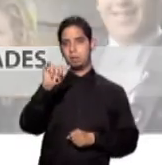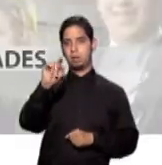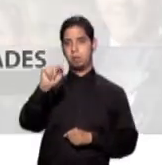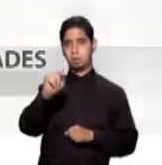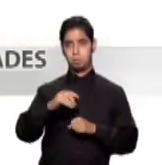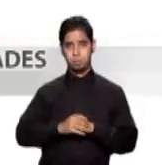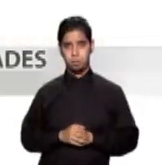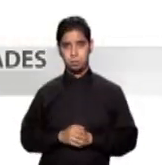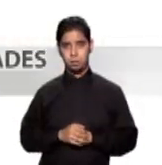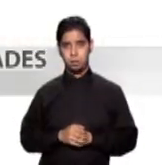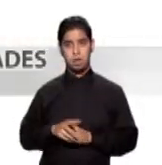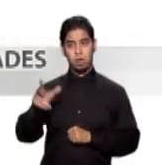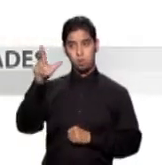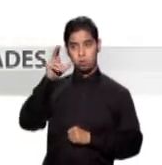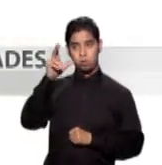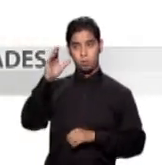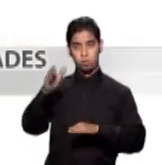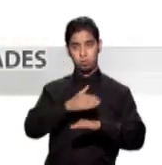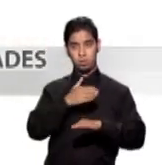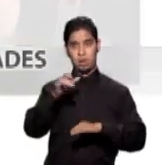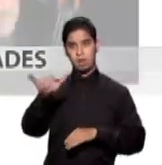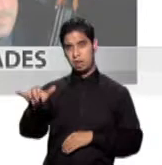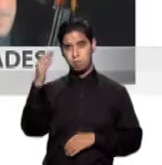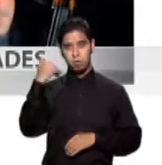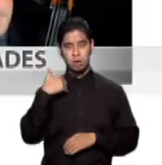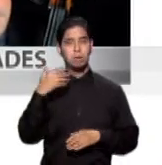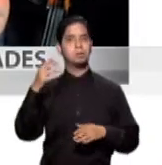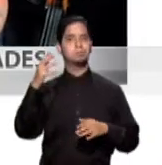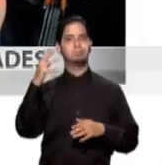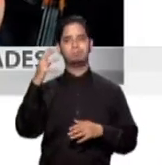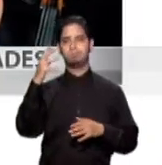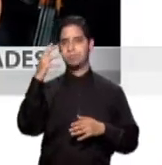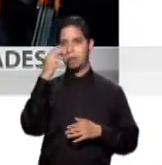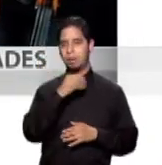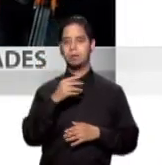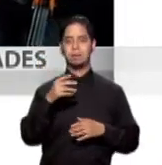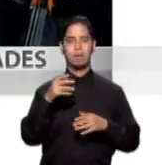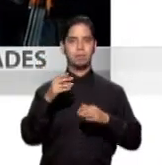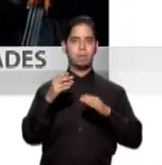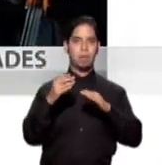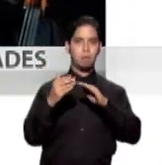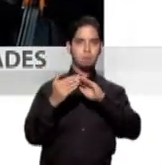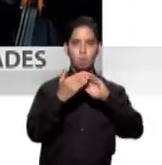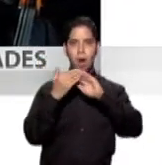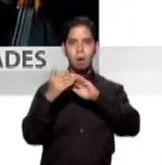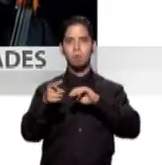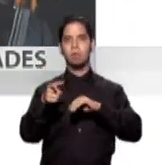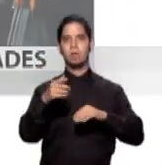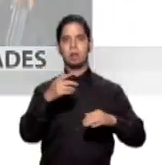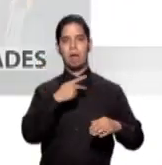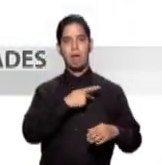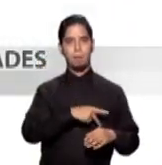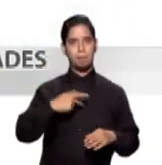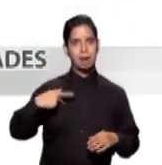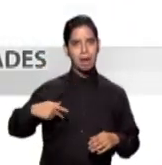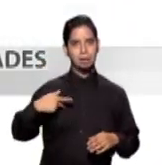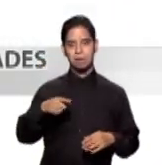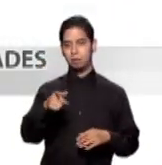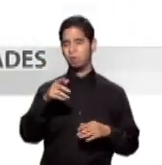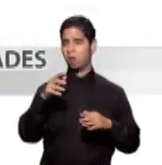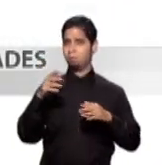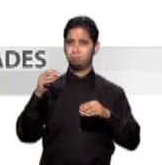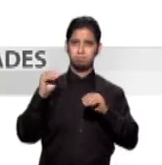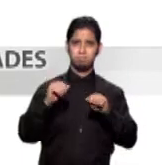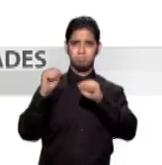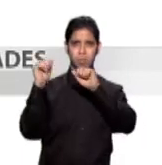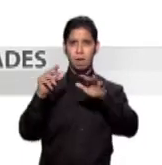un sueño escuchar un concierto allí, porque la belleza del pueblo, de la plaza, de la iglesia como tal, es mágico, absolutamente